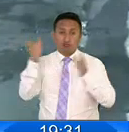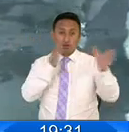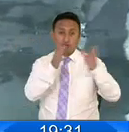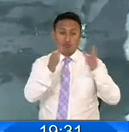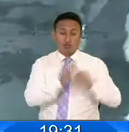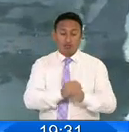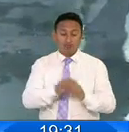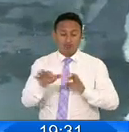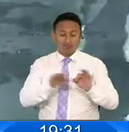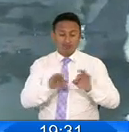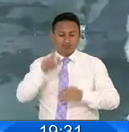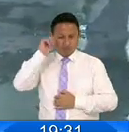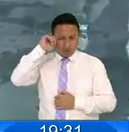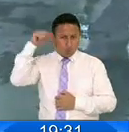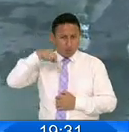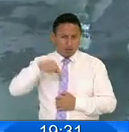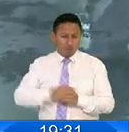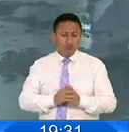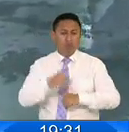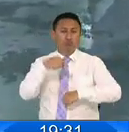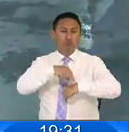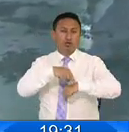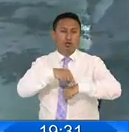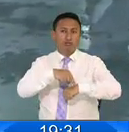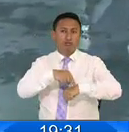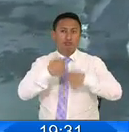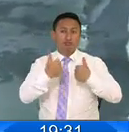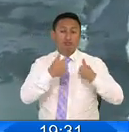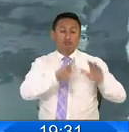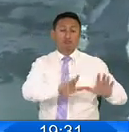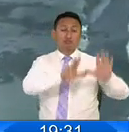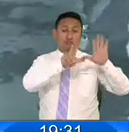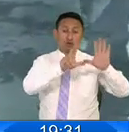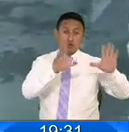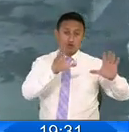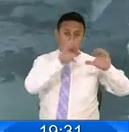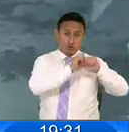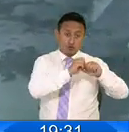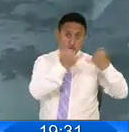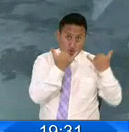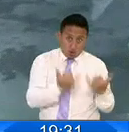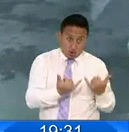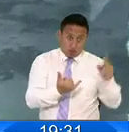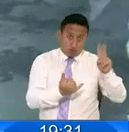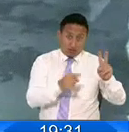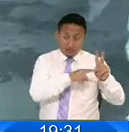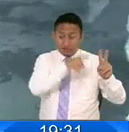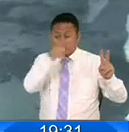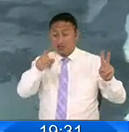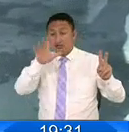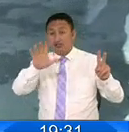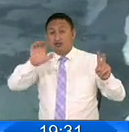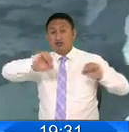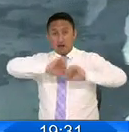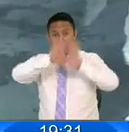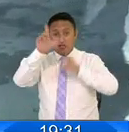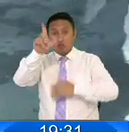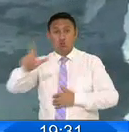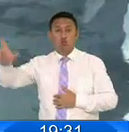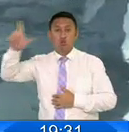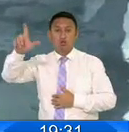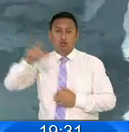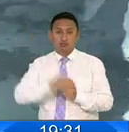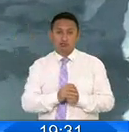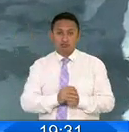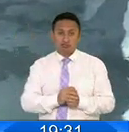Les aclaramos, recuerden, el toque de queda es desde las 20 horas desde este día viernes hasta las 5 de la mañana. Esto se lo hace